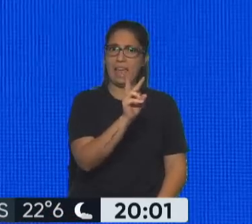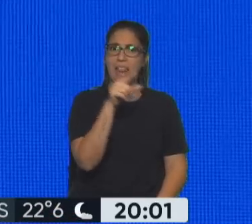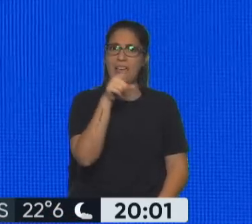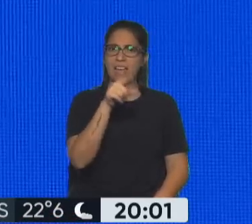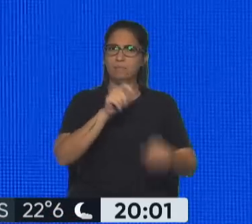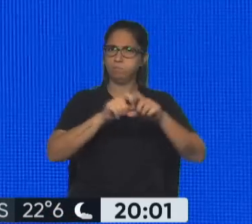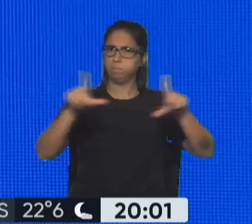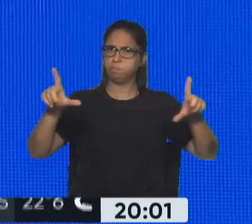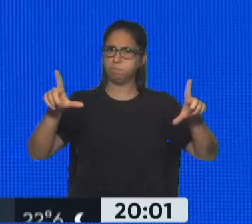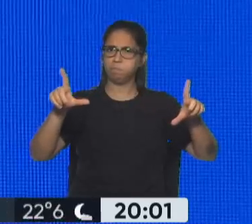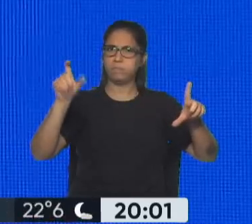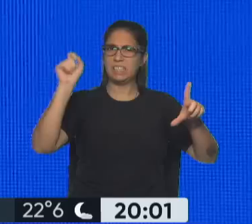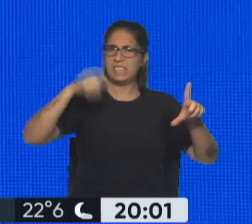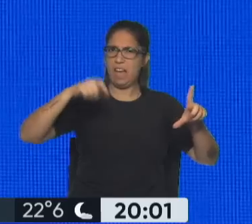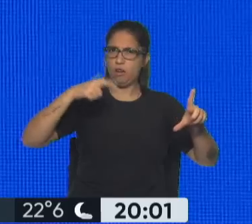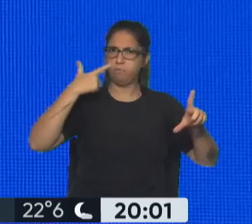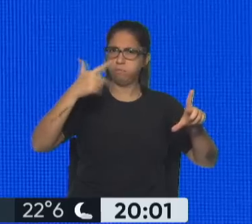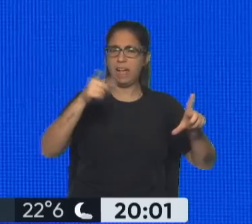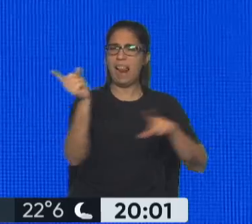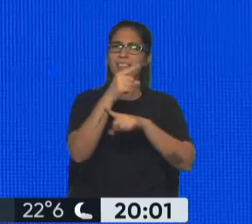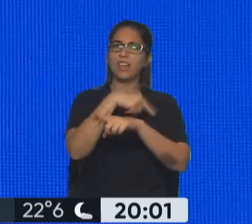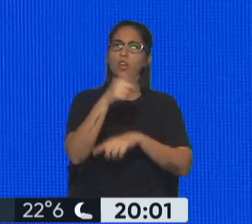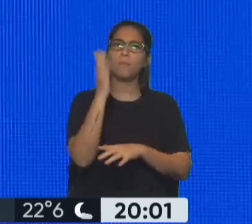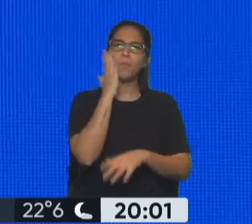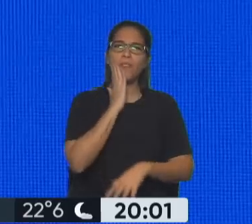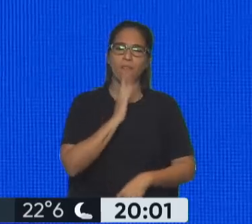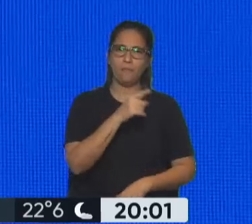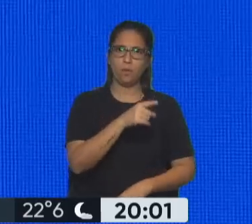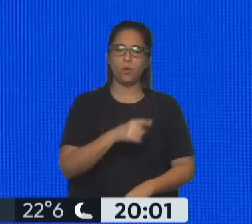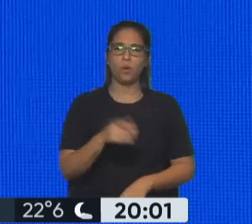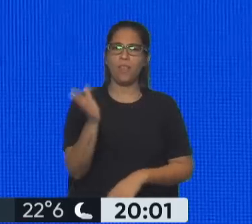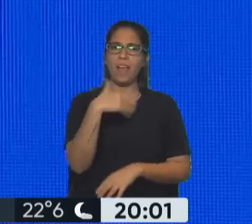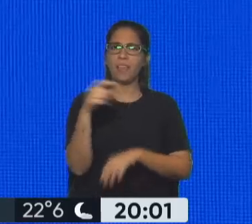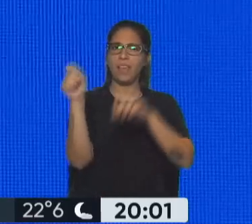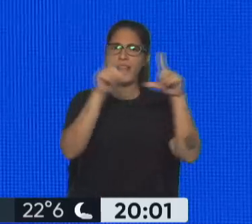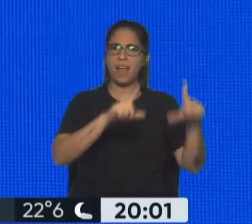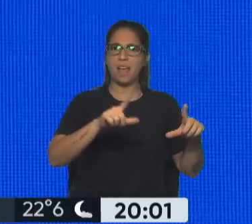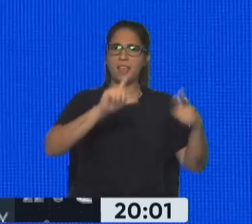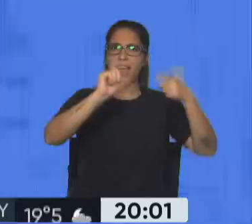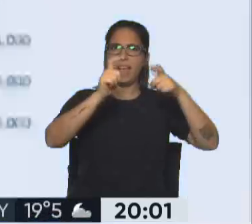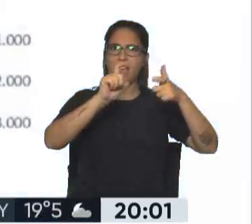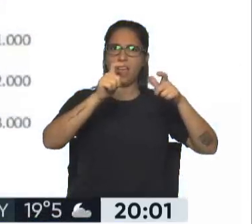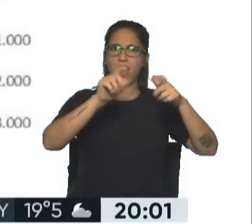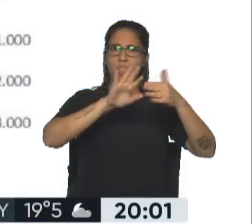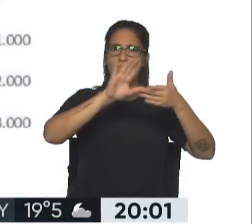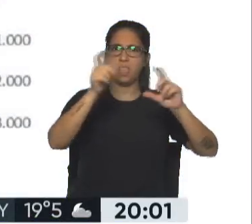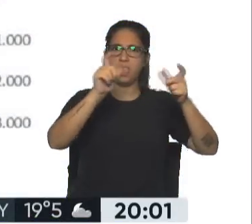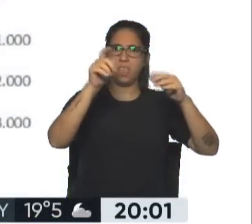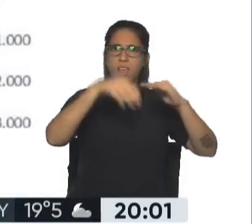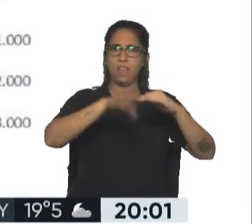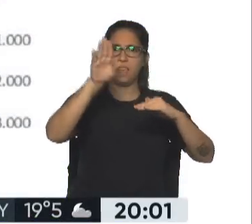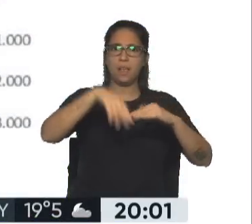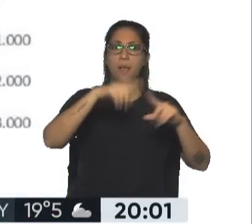ya lo presenté en Chaco. No, el anterior, por favor, el de las brechas cambiarias. Ese.